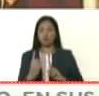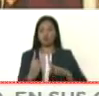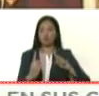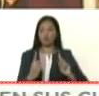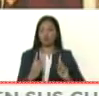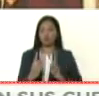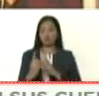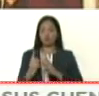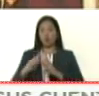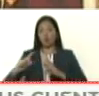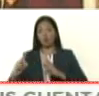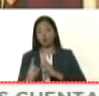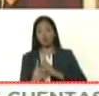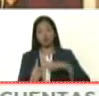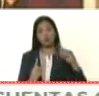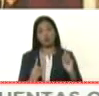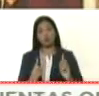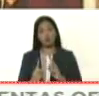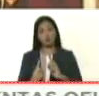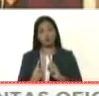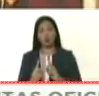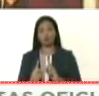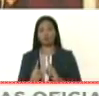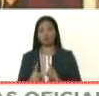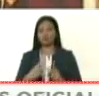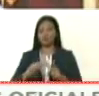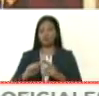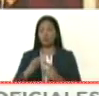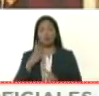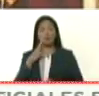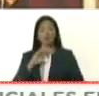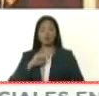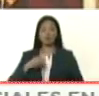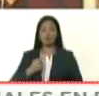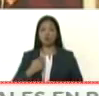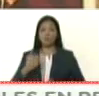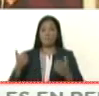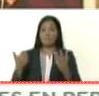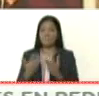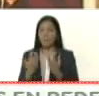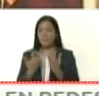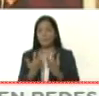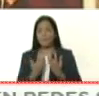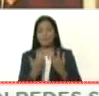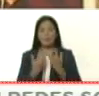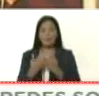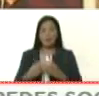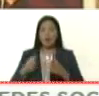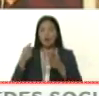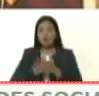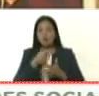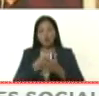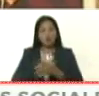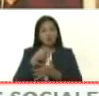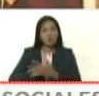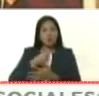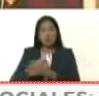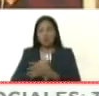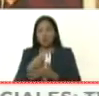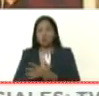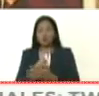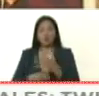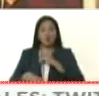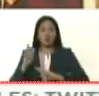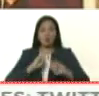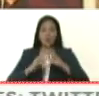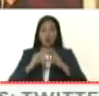los paramos. Se vinieron por allá y por ahí los paramos. Y mientras nosotros estamos en esta lucha y gobernando todos los días con amor,